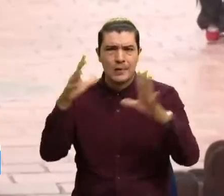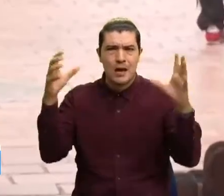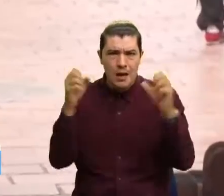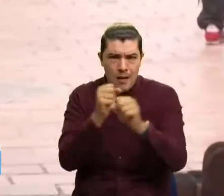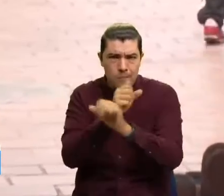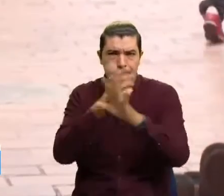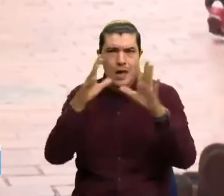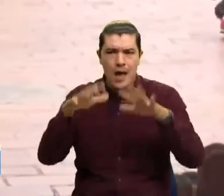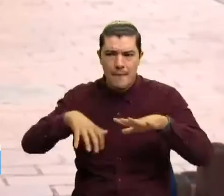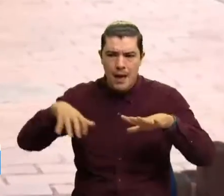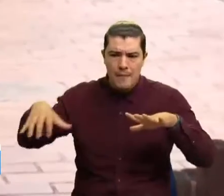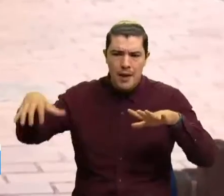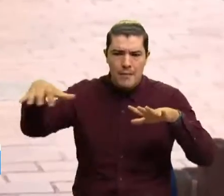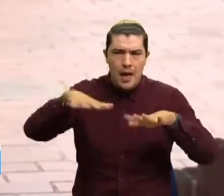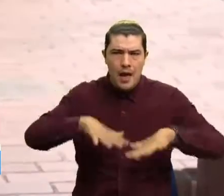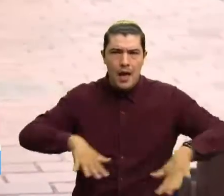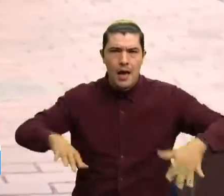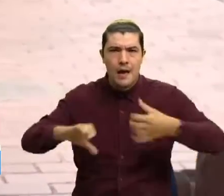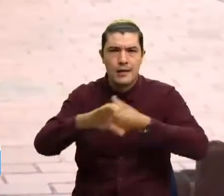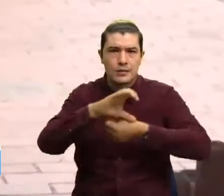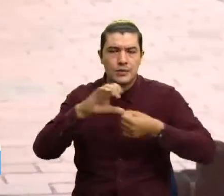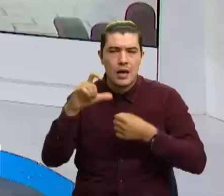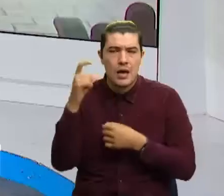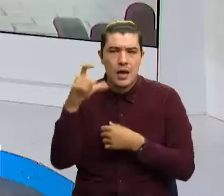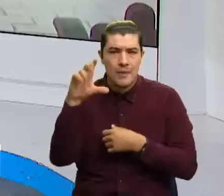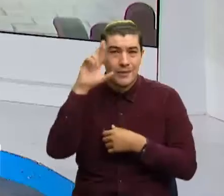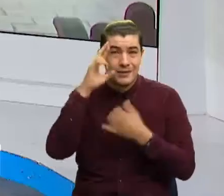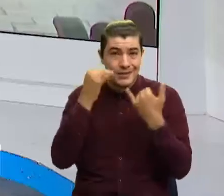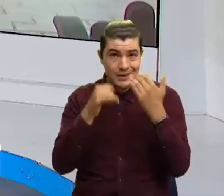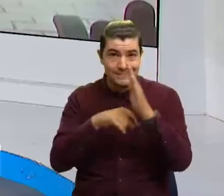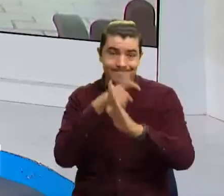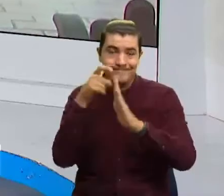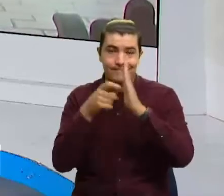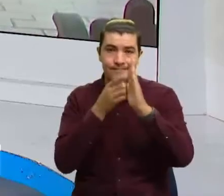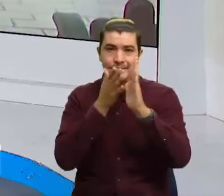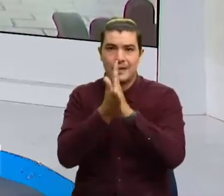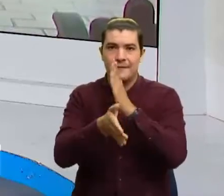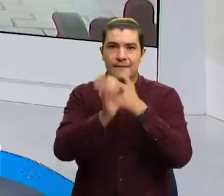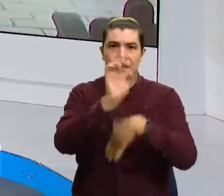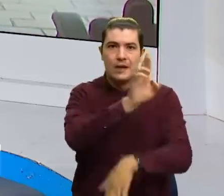explosivos en diferentes sectores de la ciudad. Por ahora, esa es toda la información